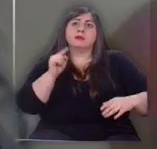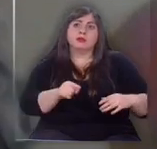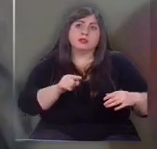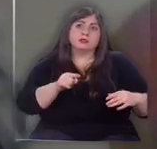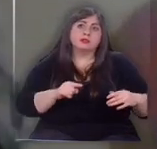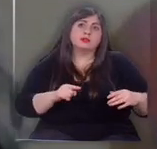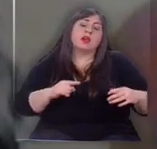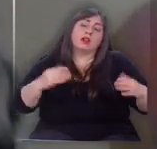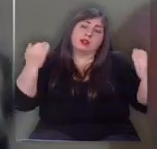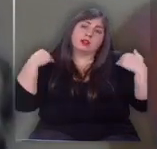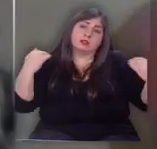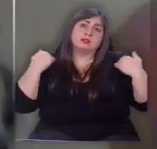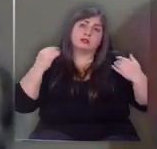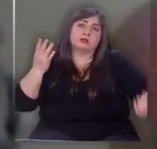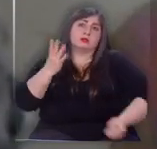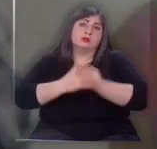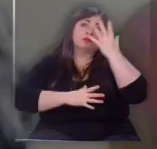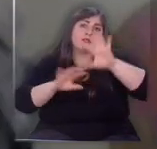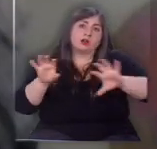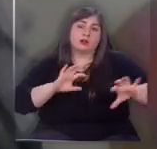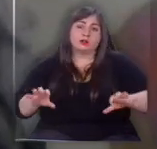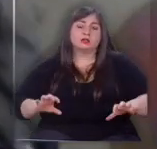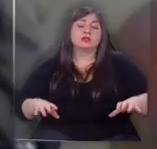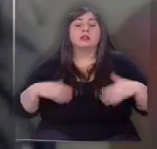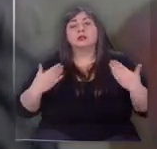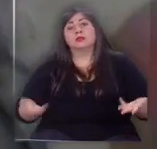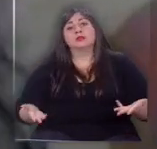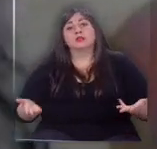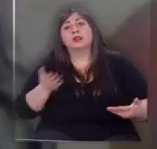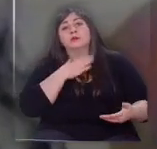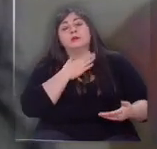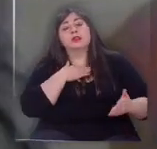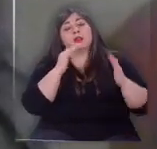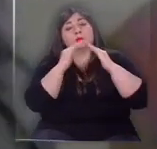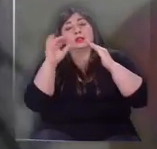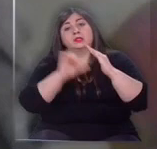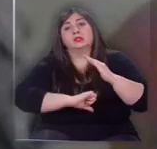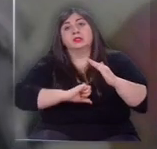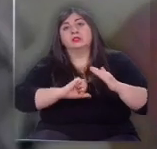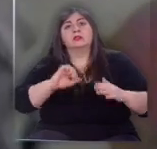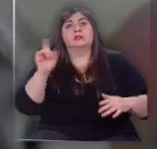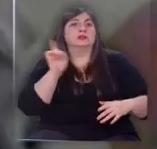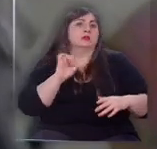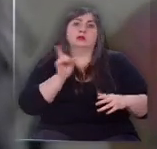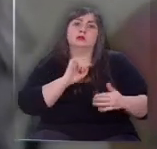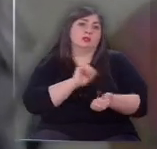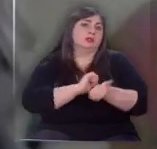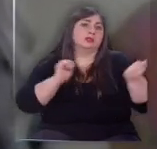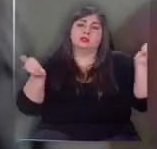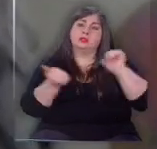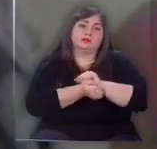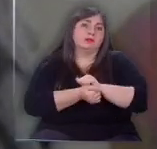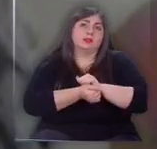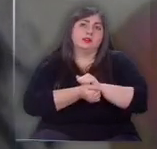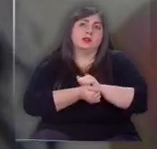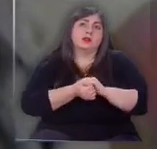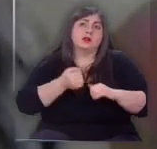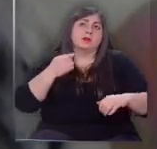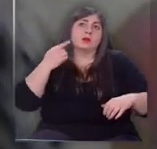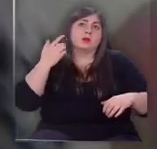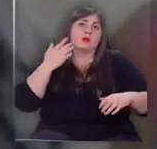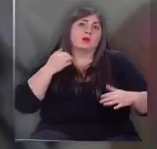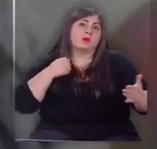aprendiendo ejercicios y movimientos nuevos. Entonces, a mí en la cuarentena no se me ha transformado como un